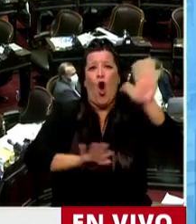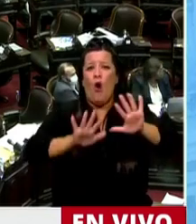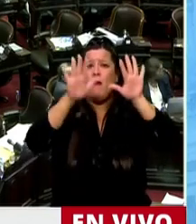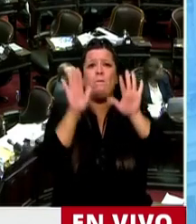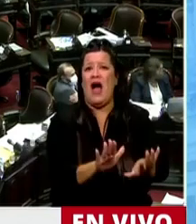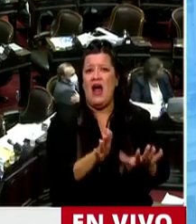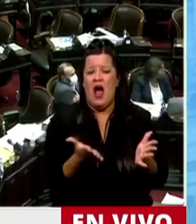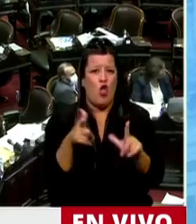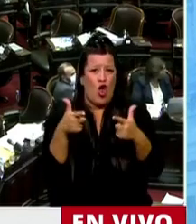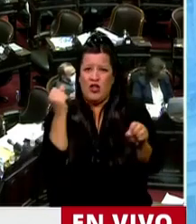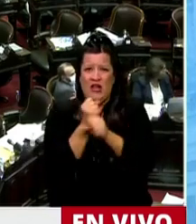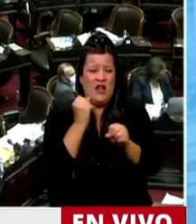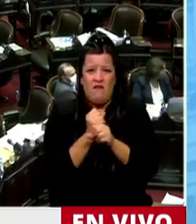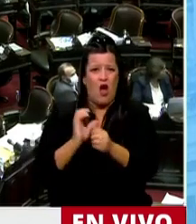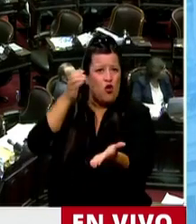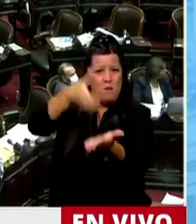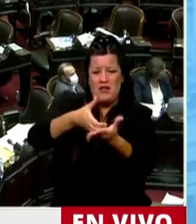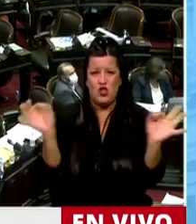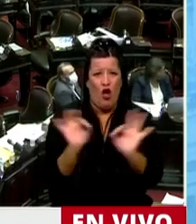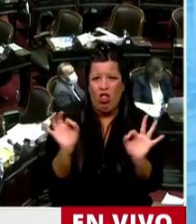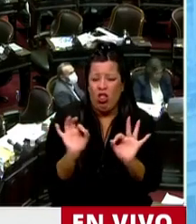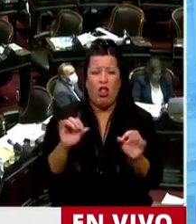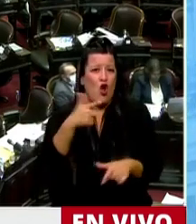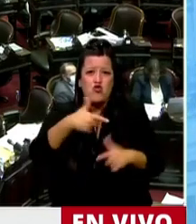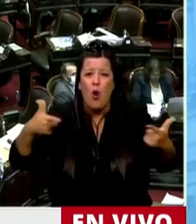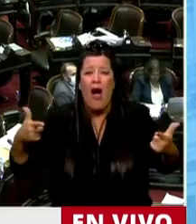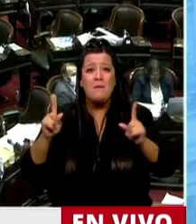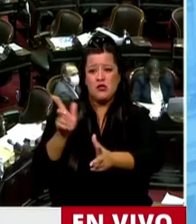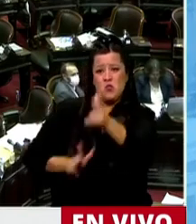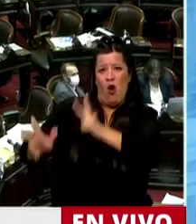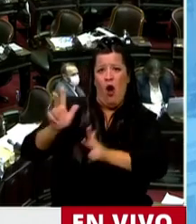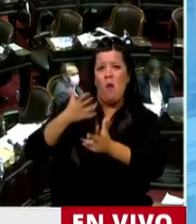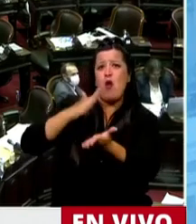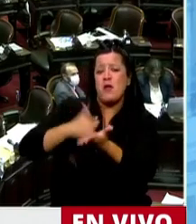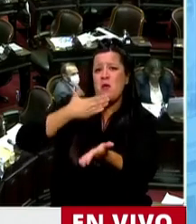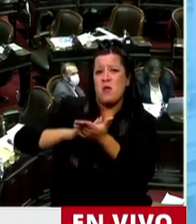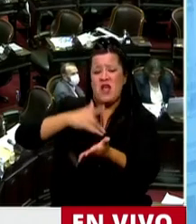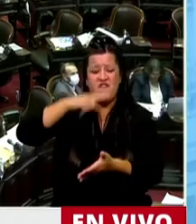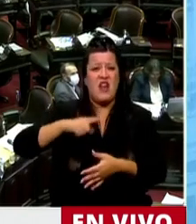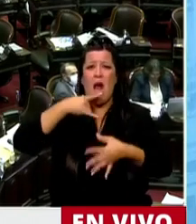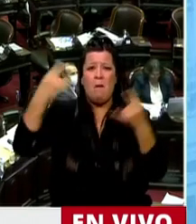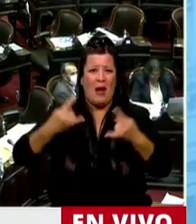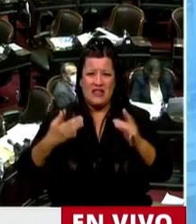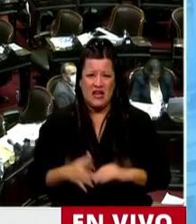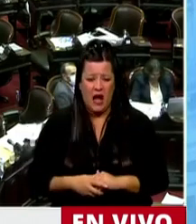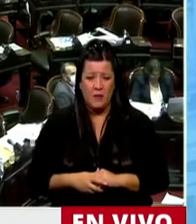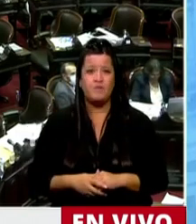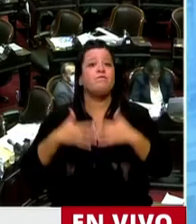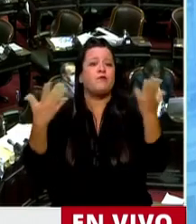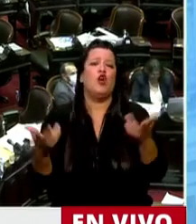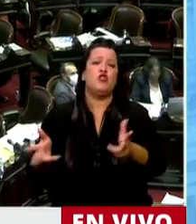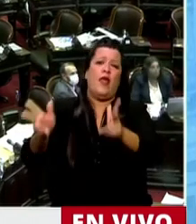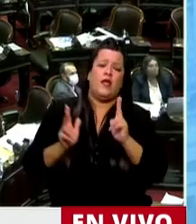paralizaban, porque no había inversiones, porque todo lo que nos habían dicho había sido una farsa. Por eso cuando nos dicen